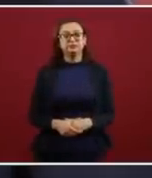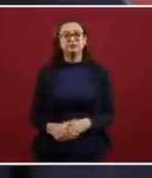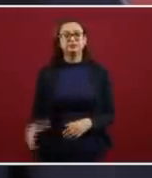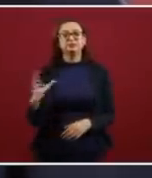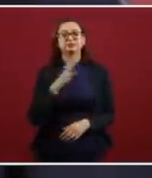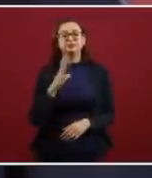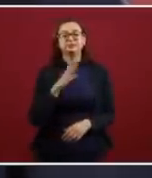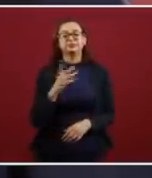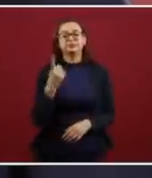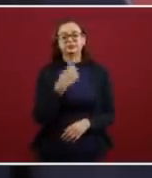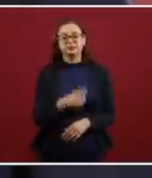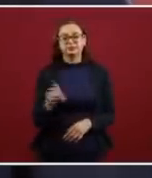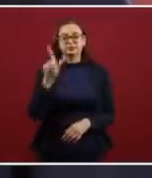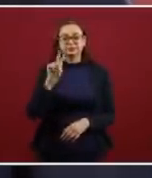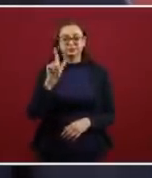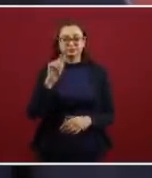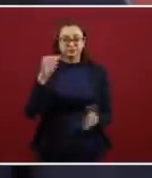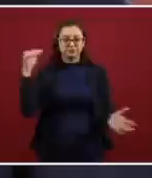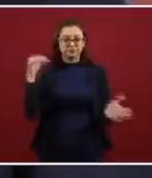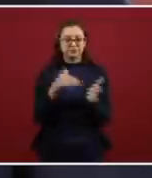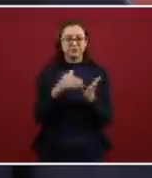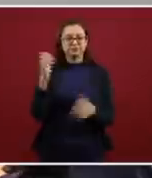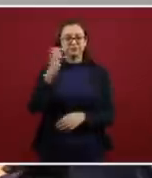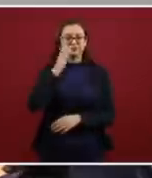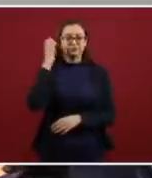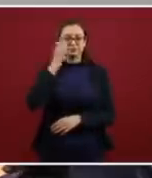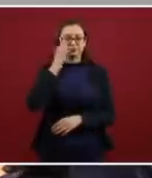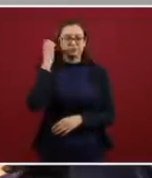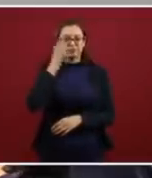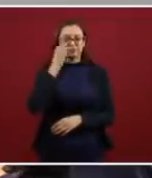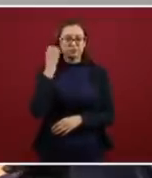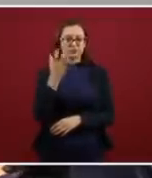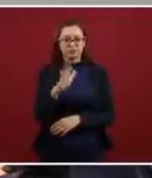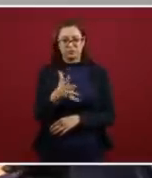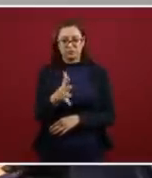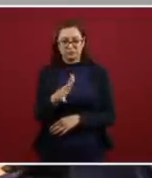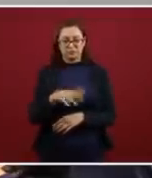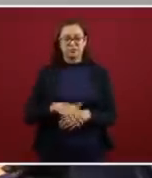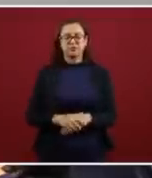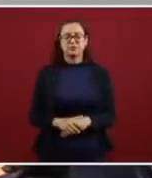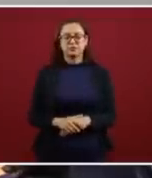mil escuelas, poco más,